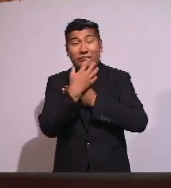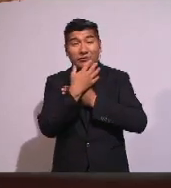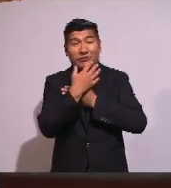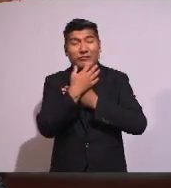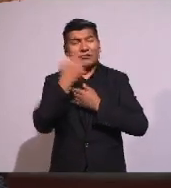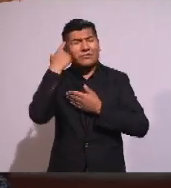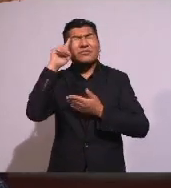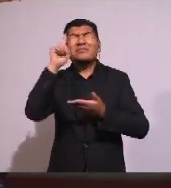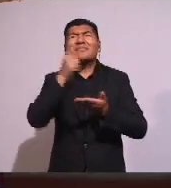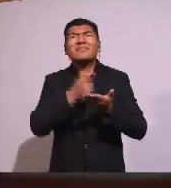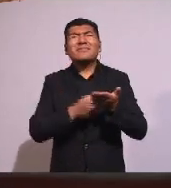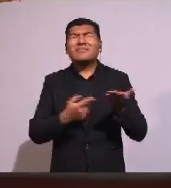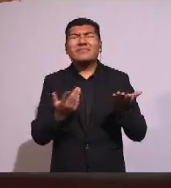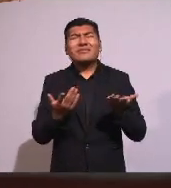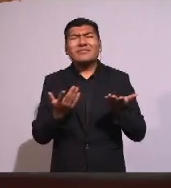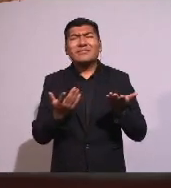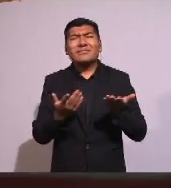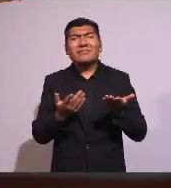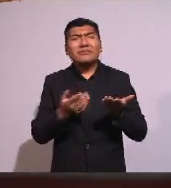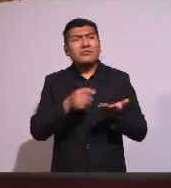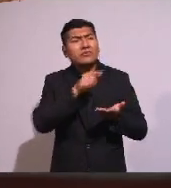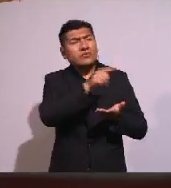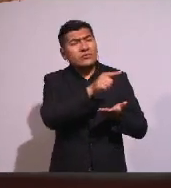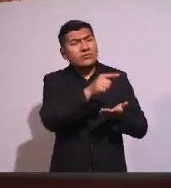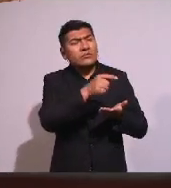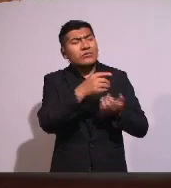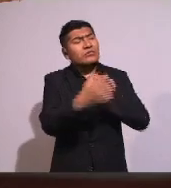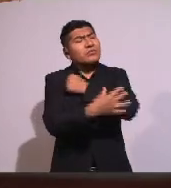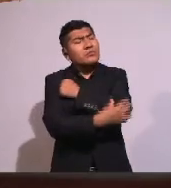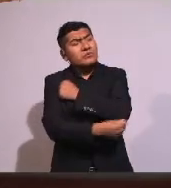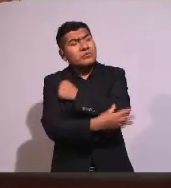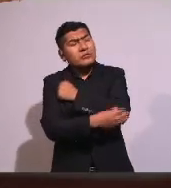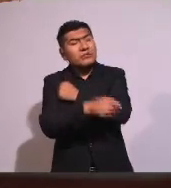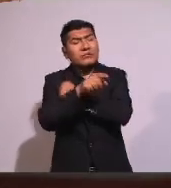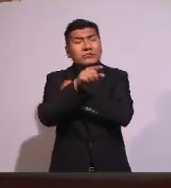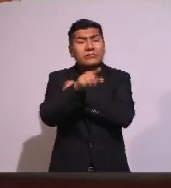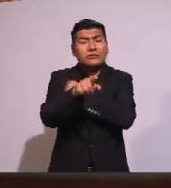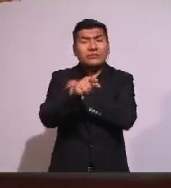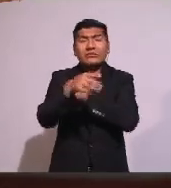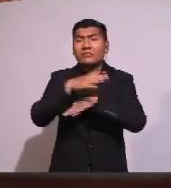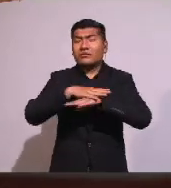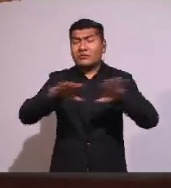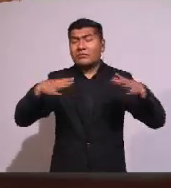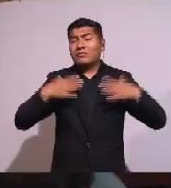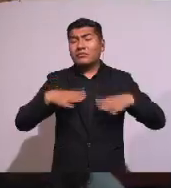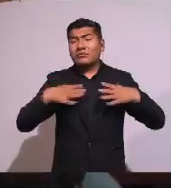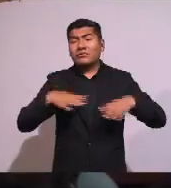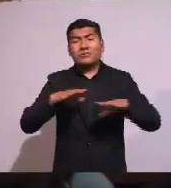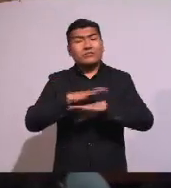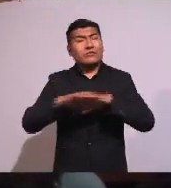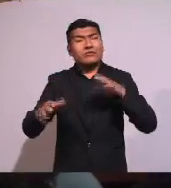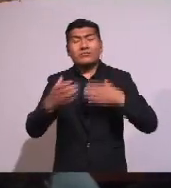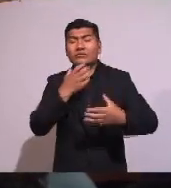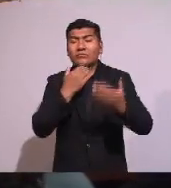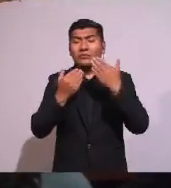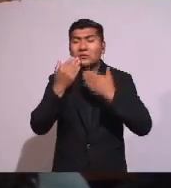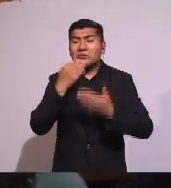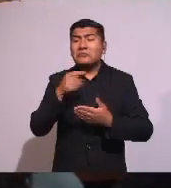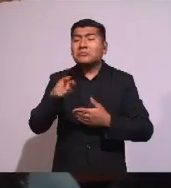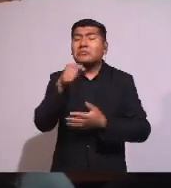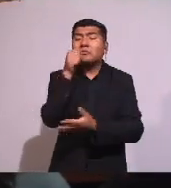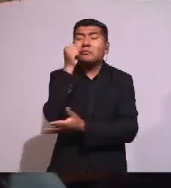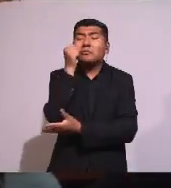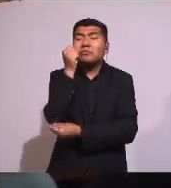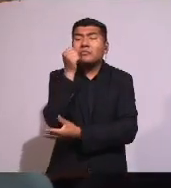¿de qué sirve compadecerse de un hermano o hermana sin ropa, sin comida, diciéndose,